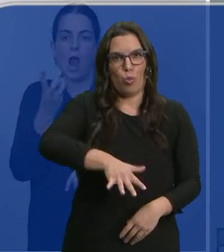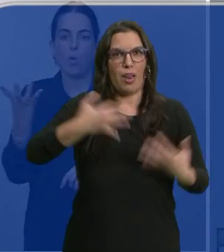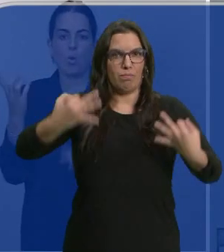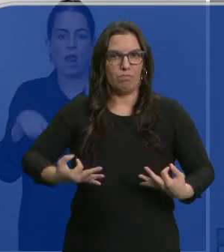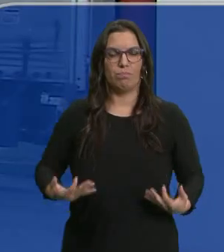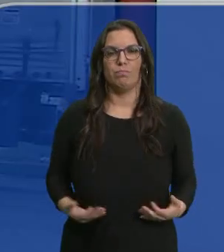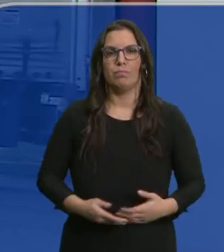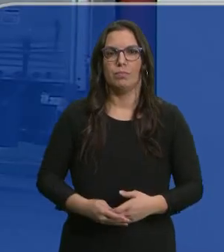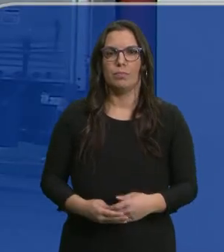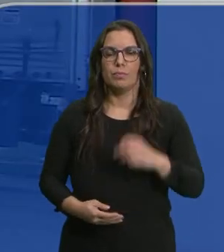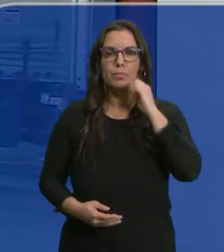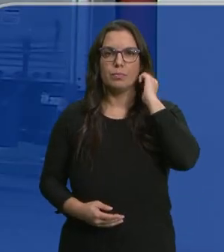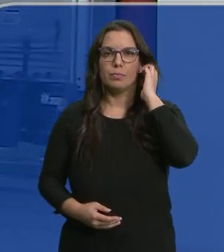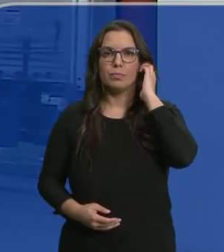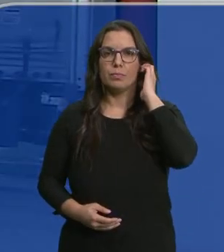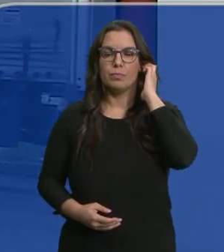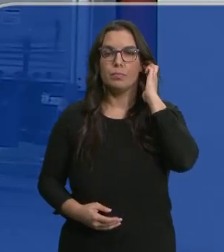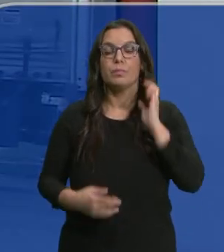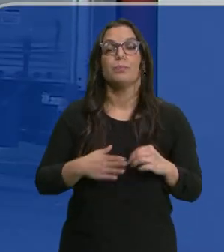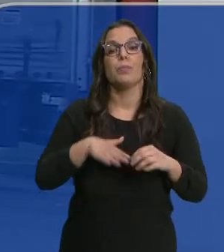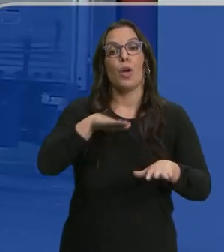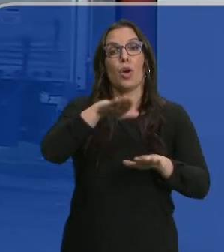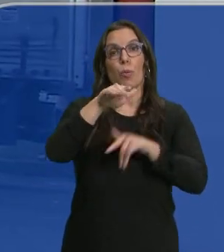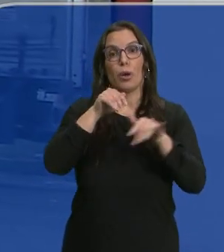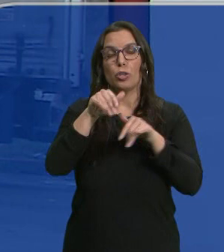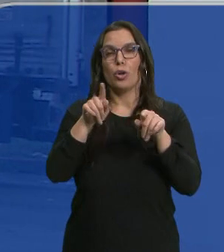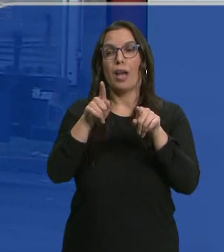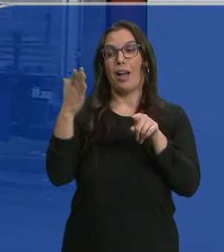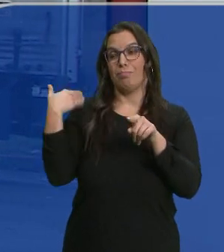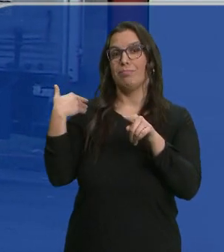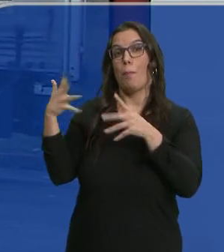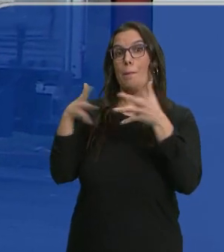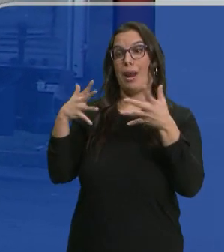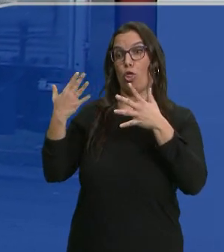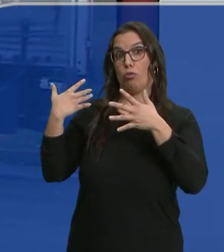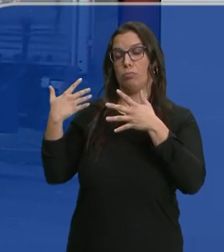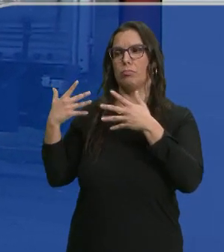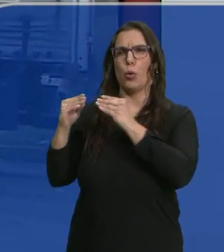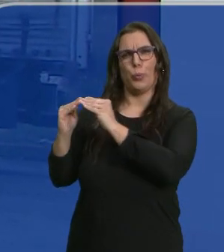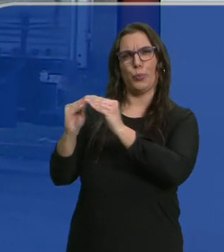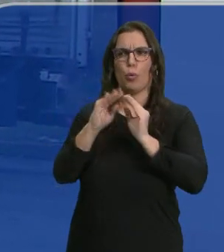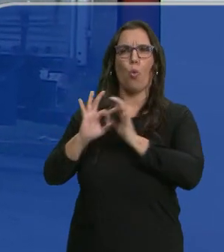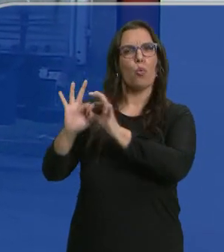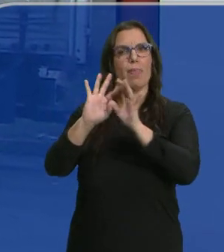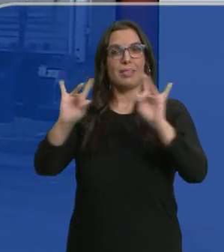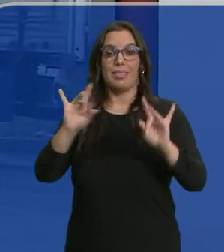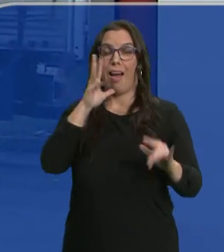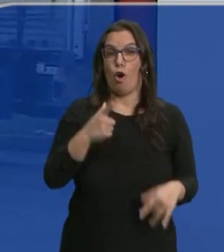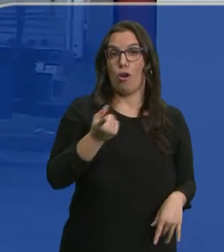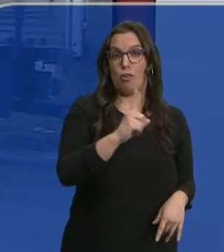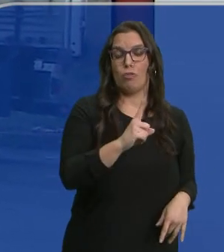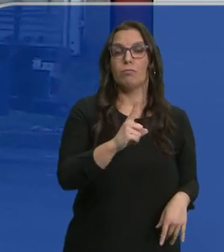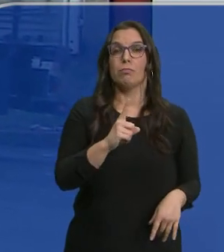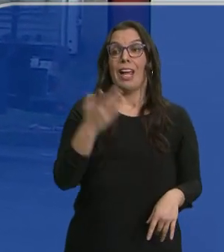denunciarlo. No ha habido en esta convocatoria la misma unidad que en la de hace 8 meses. No todos los que promovieron